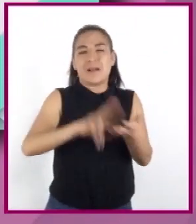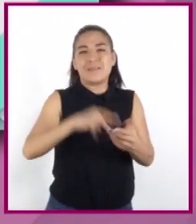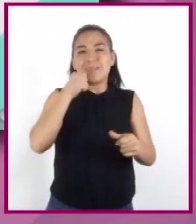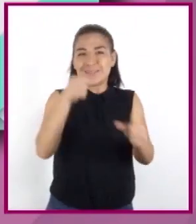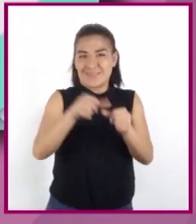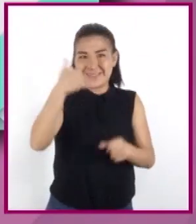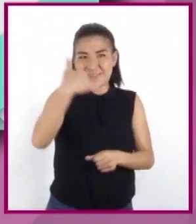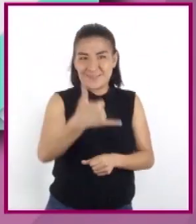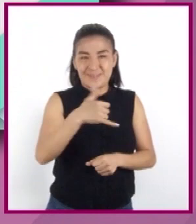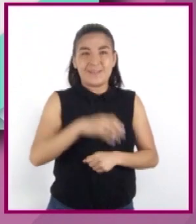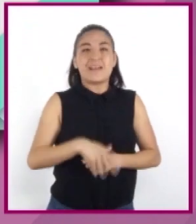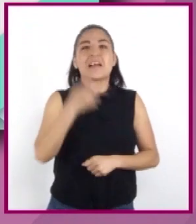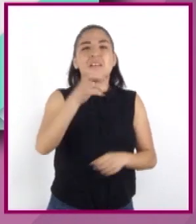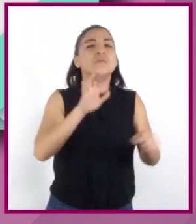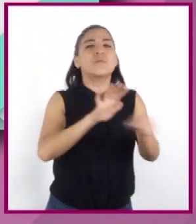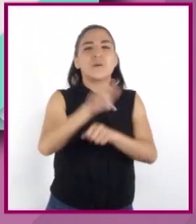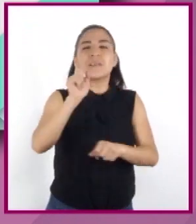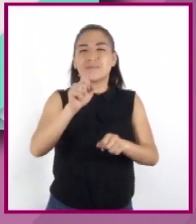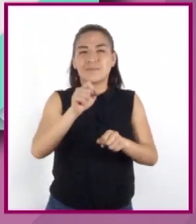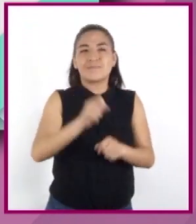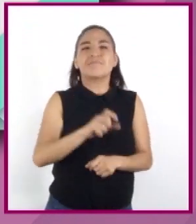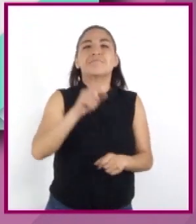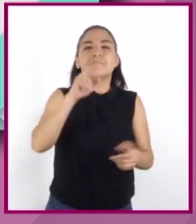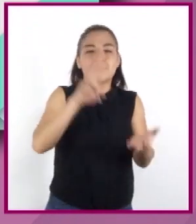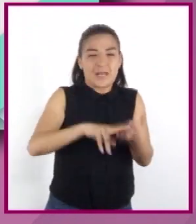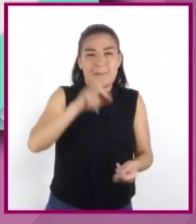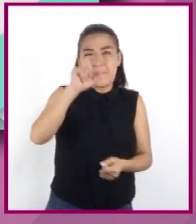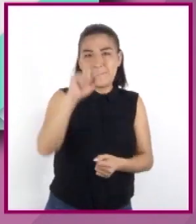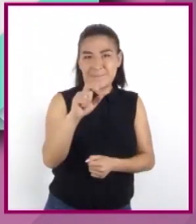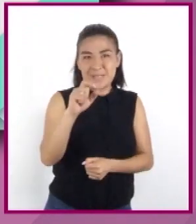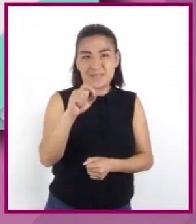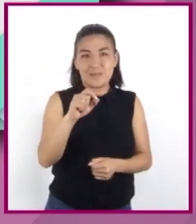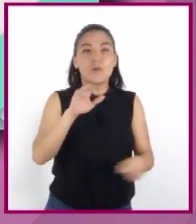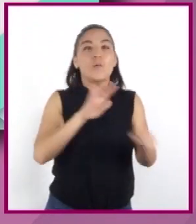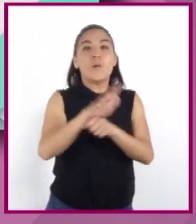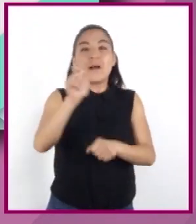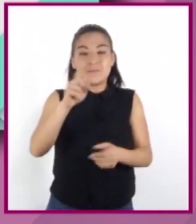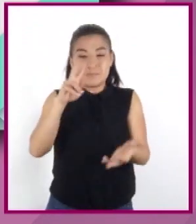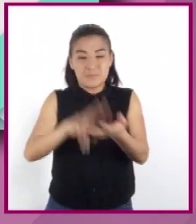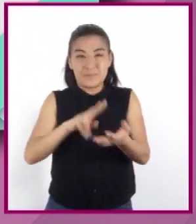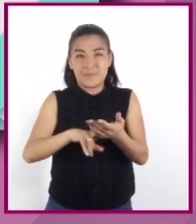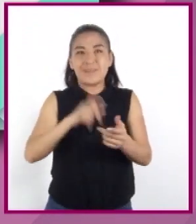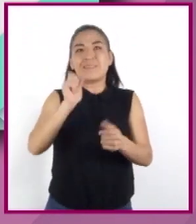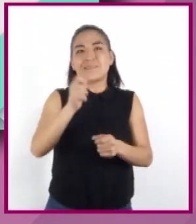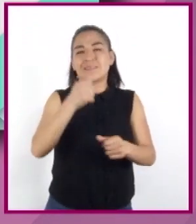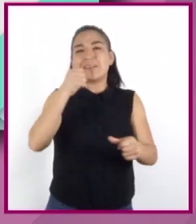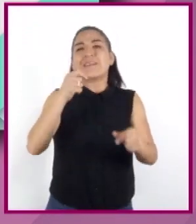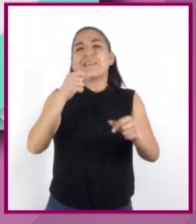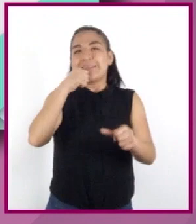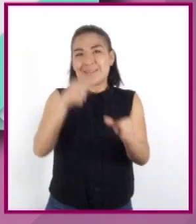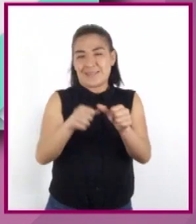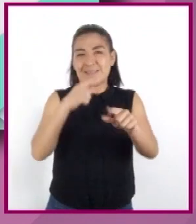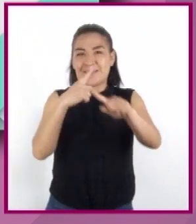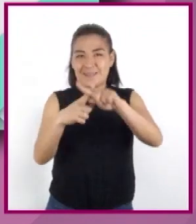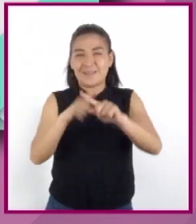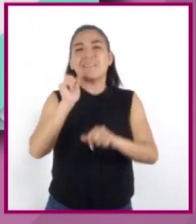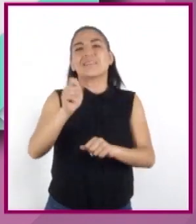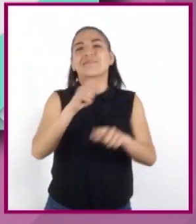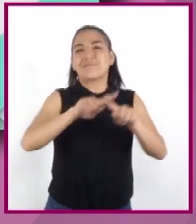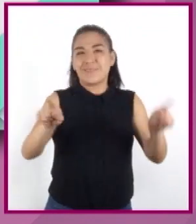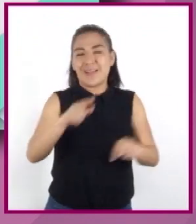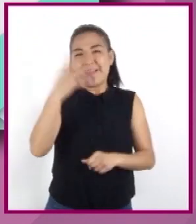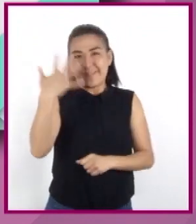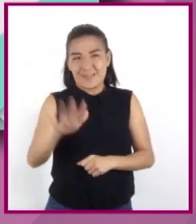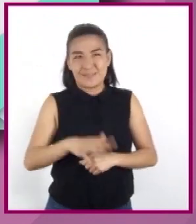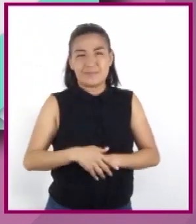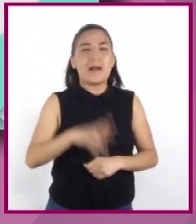valor absoluto de su diferencia es 20, y en lo que se refiere a los valores absolutos de x, la diferencia es de 10.